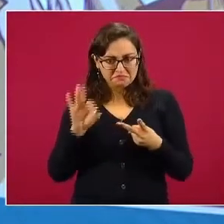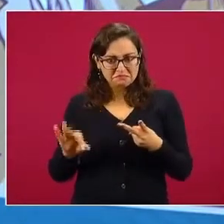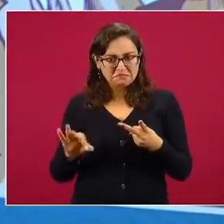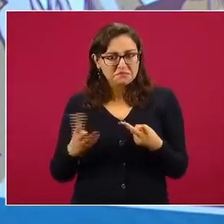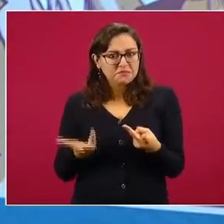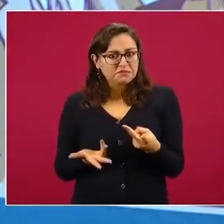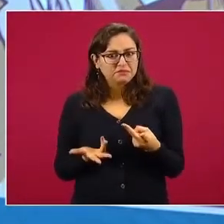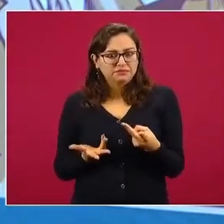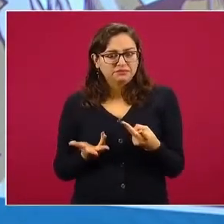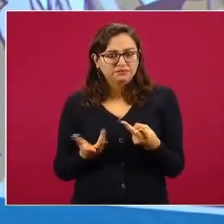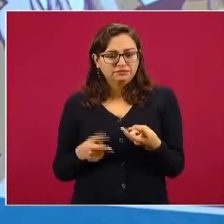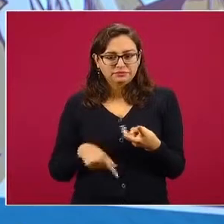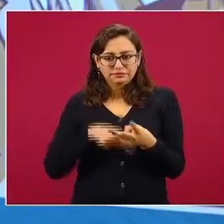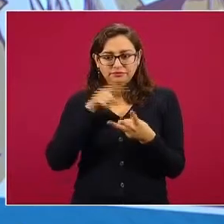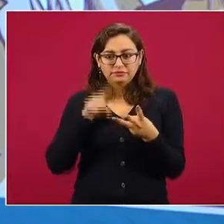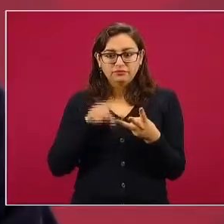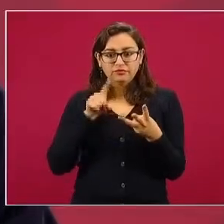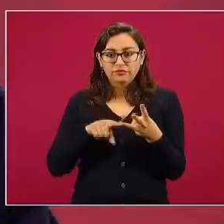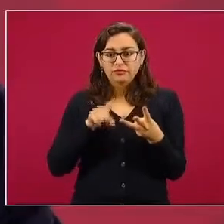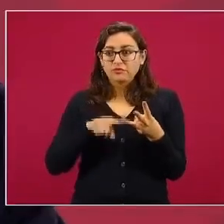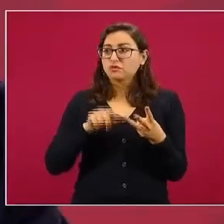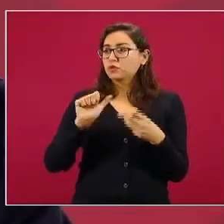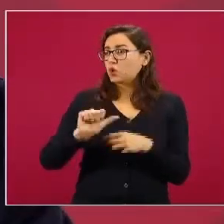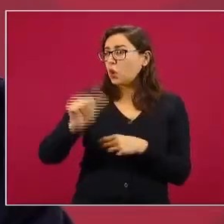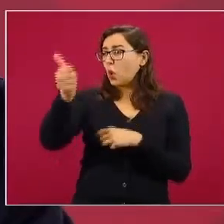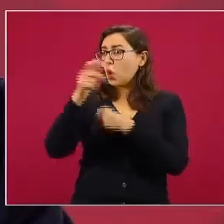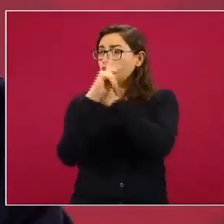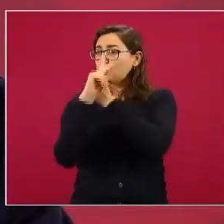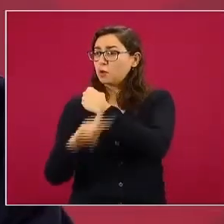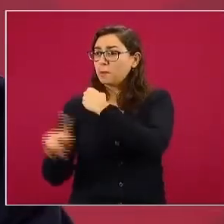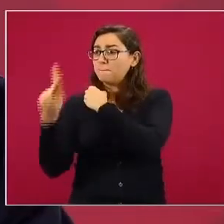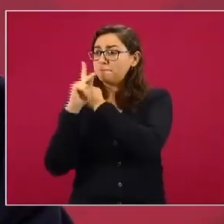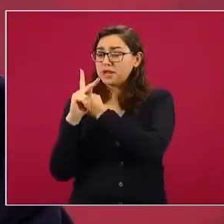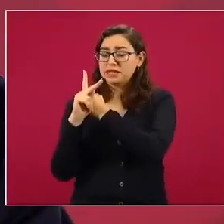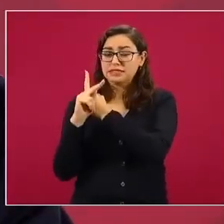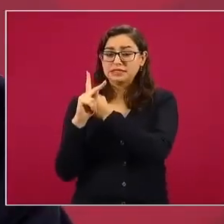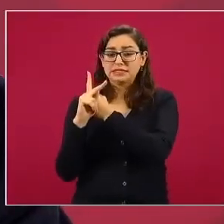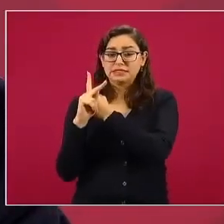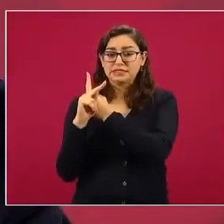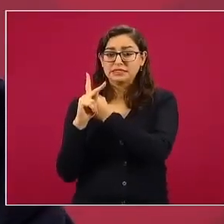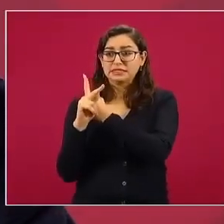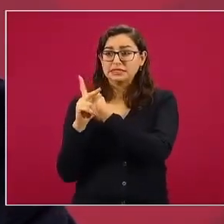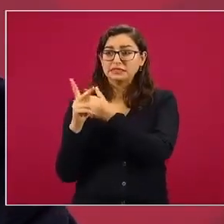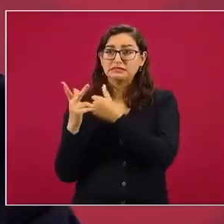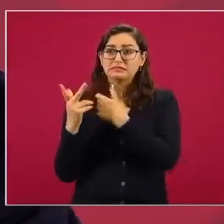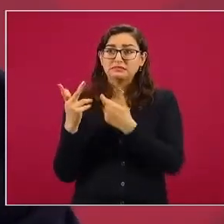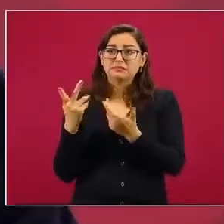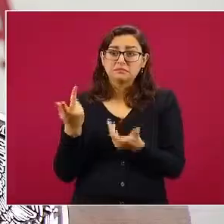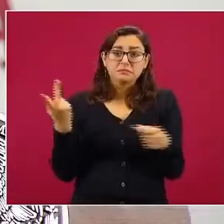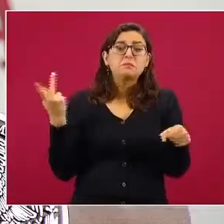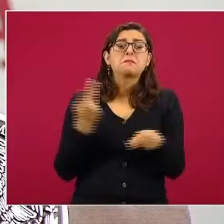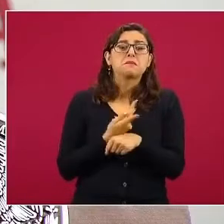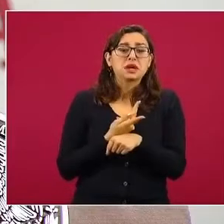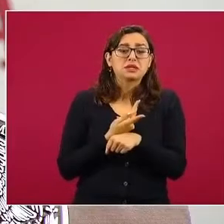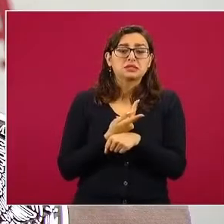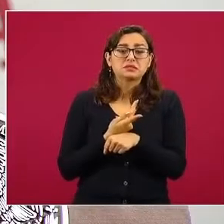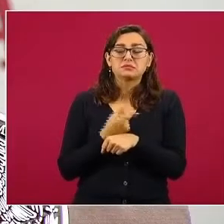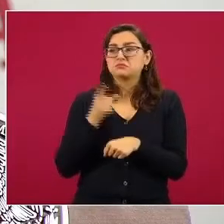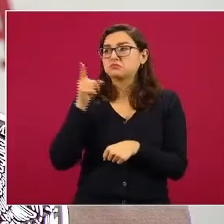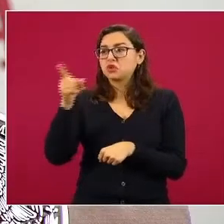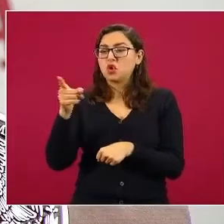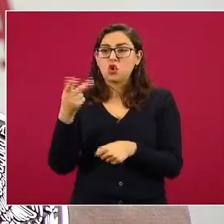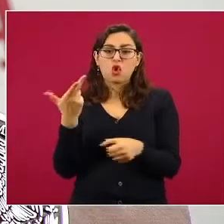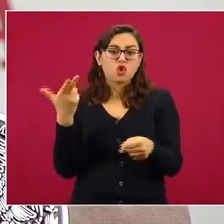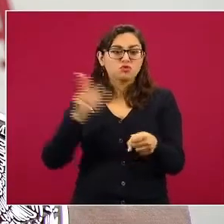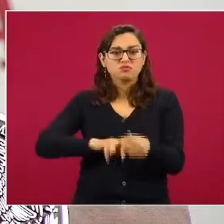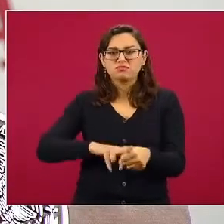y que no nos pasó como en otros países en donde no habían